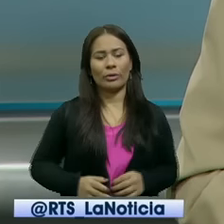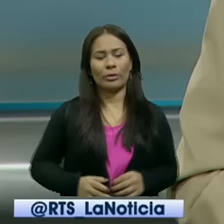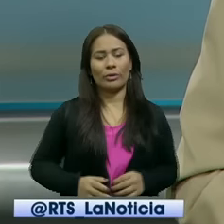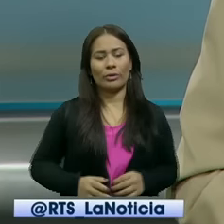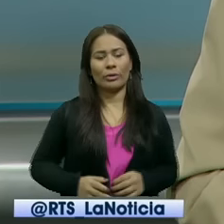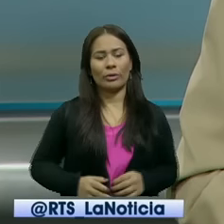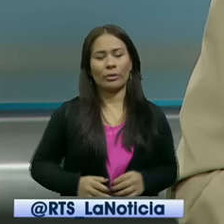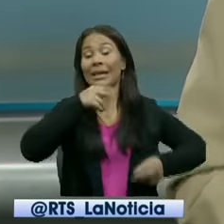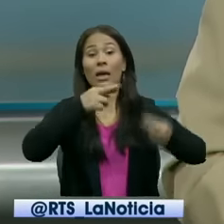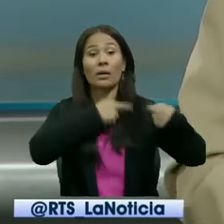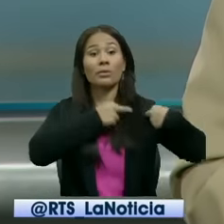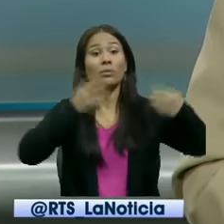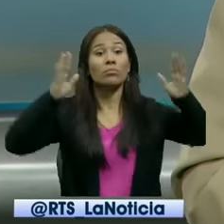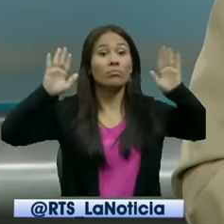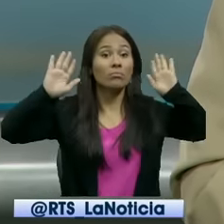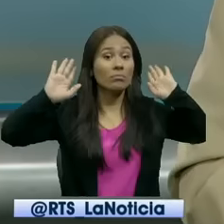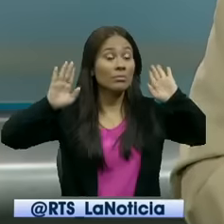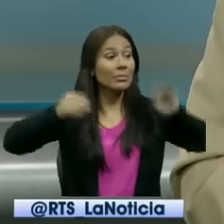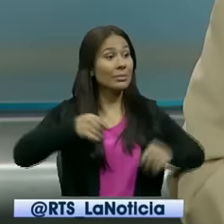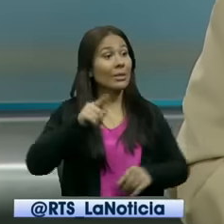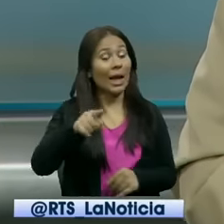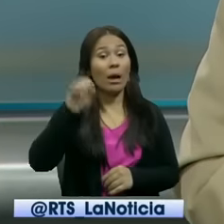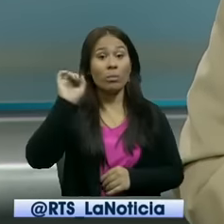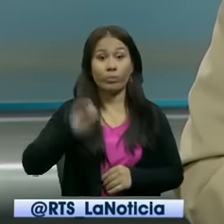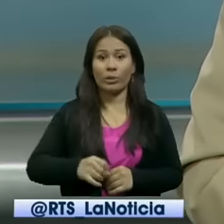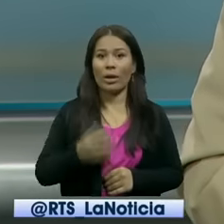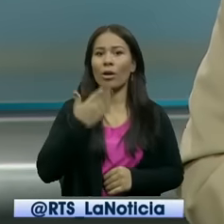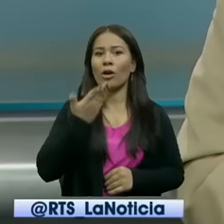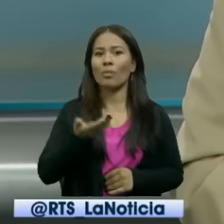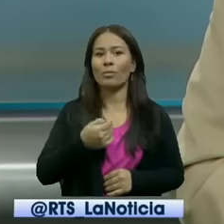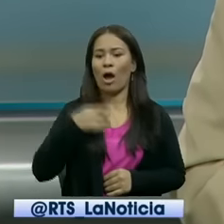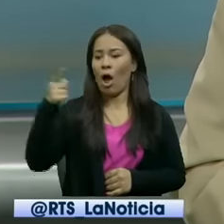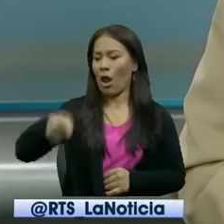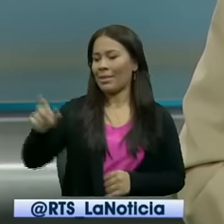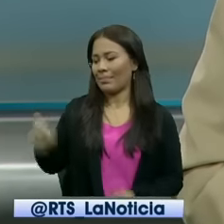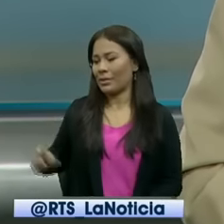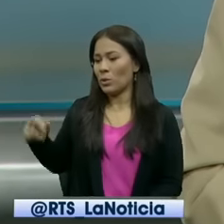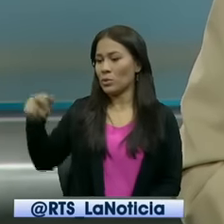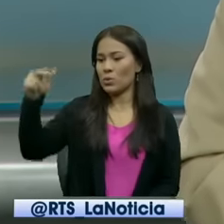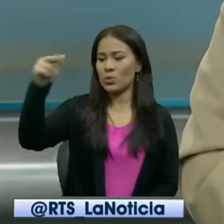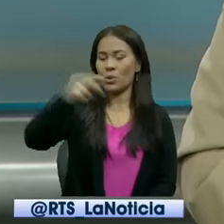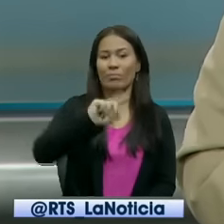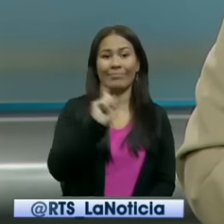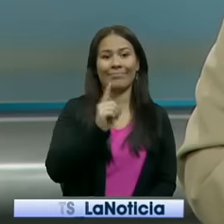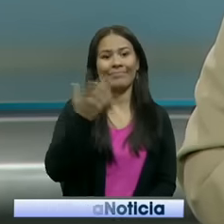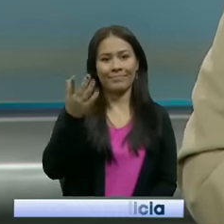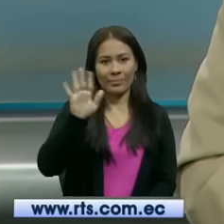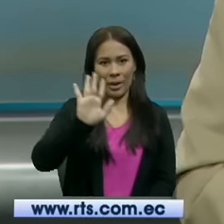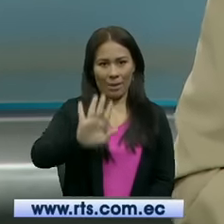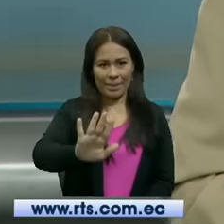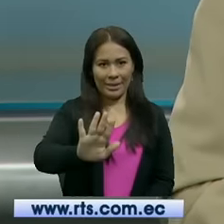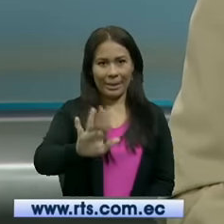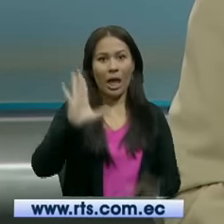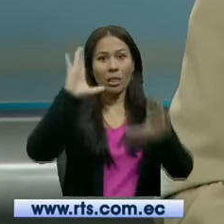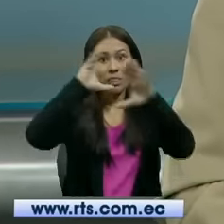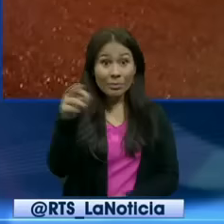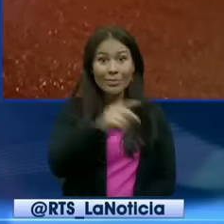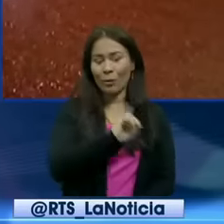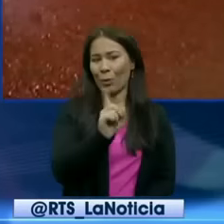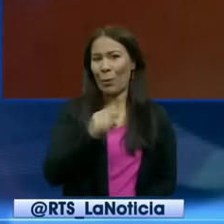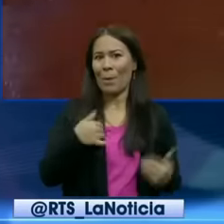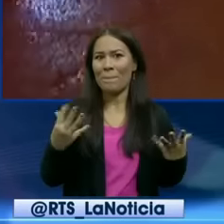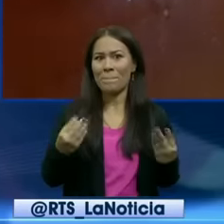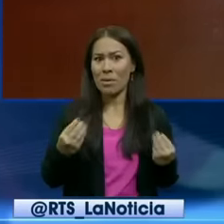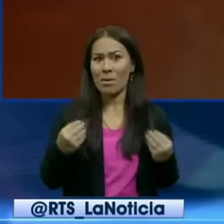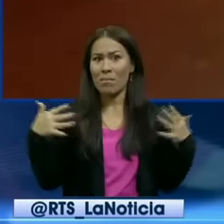hacerlo. Tiene que controlarse porque de esa manera, ¿cómo se le puede exigir a la gente que utilice el paso elevado? Bueno, por las noches.